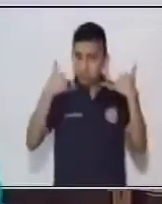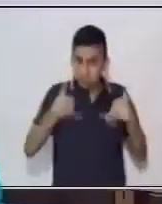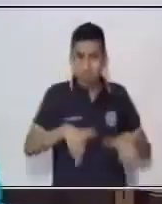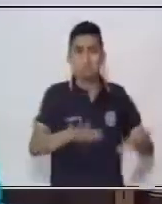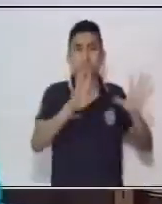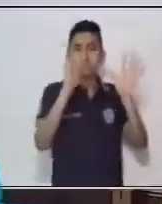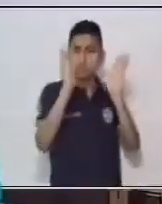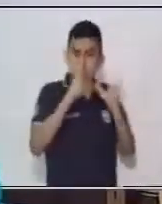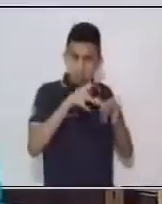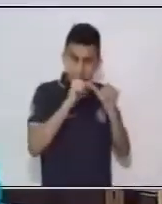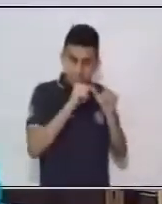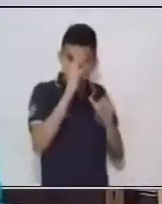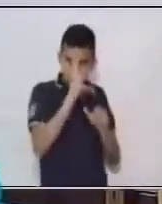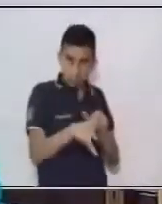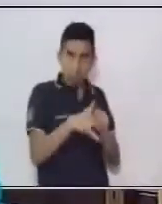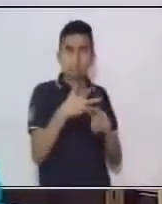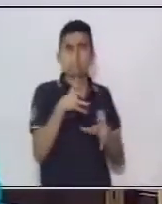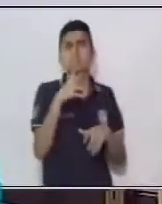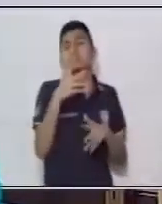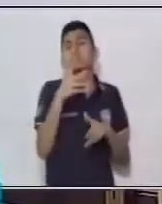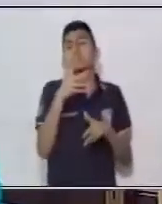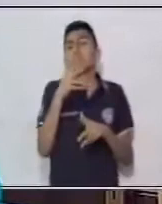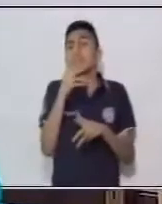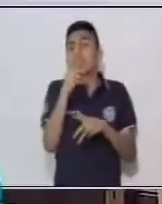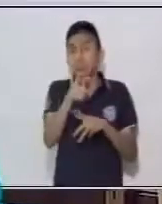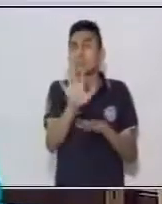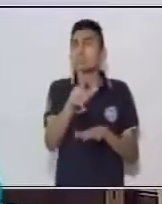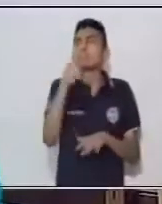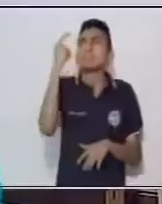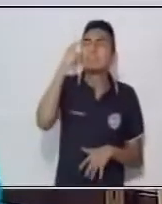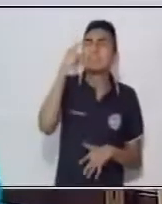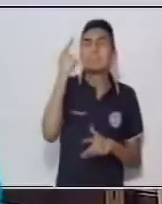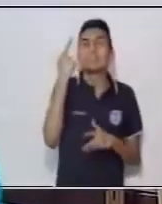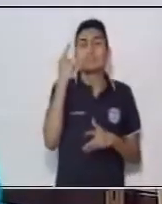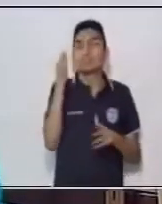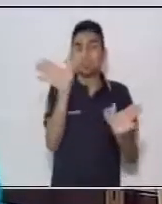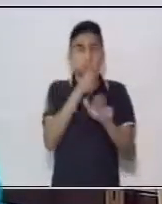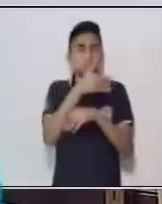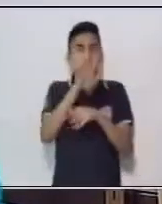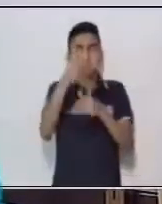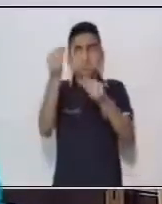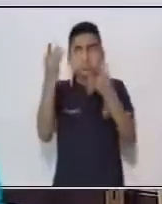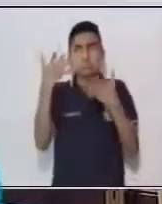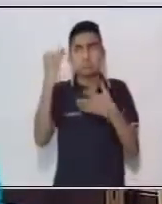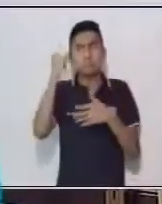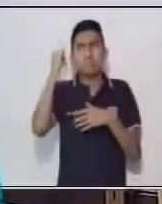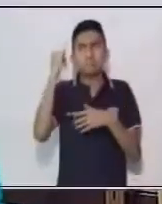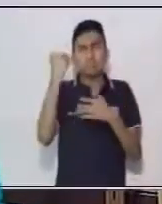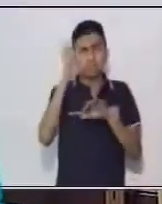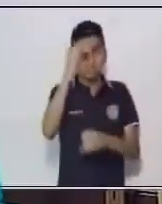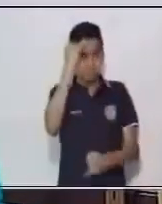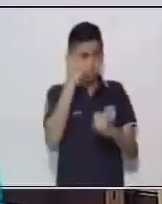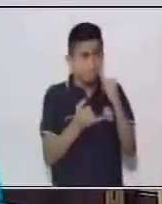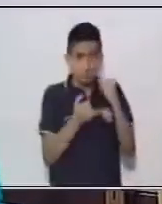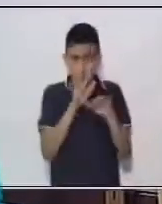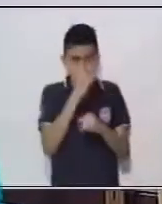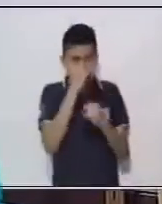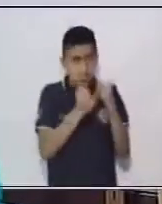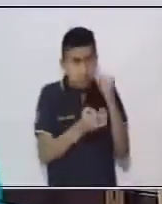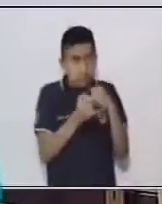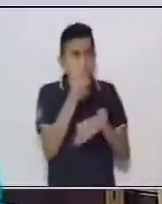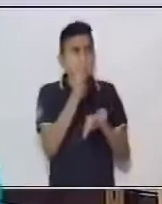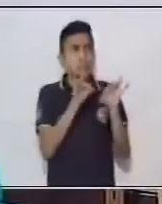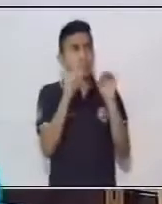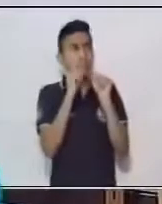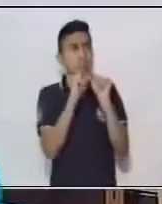allí. Estaba, si te pones a pensar, no nos da la idea si ya terminó, si